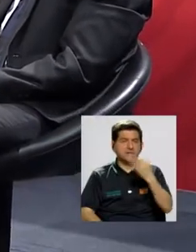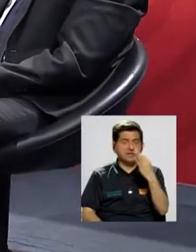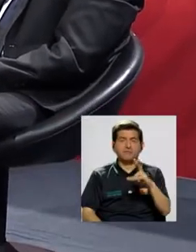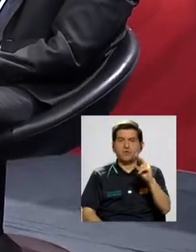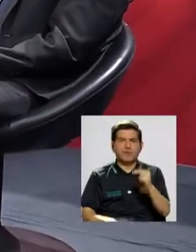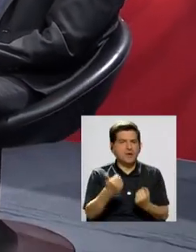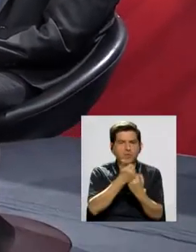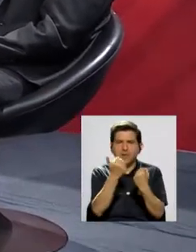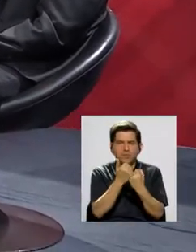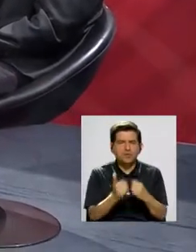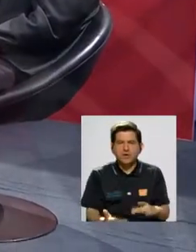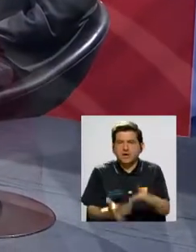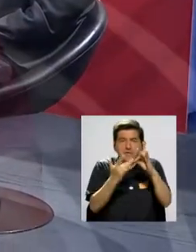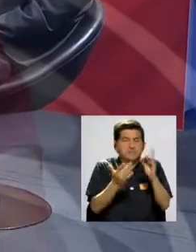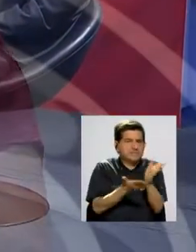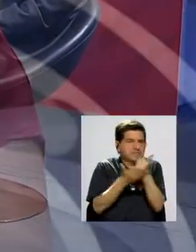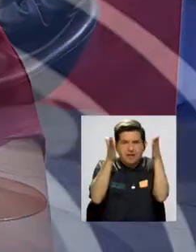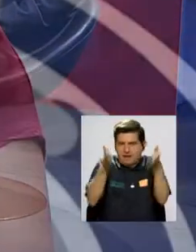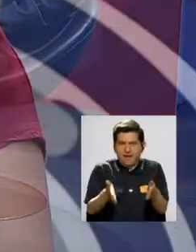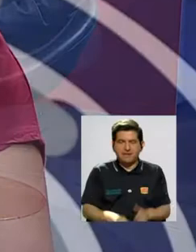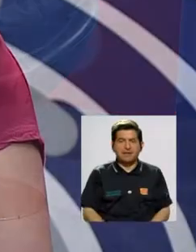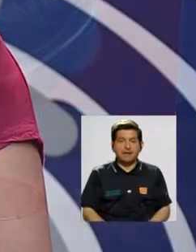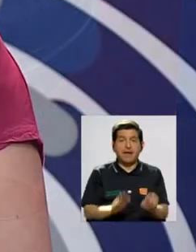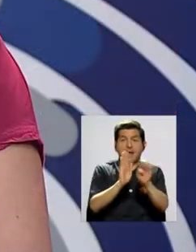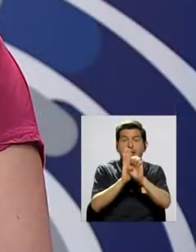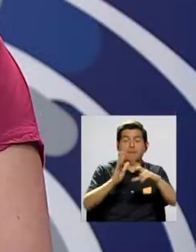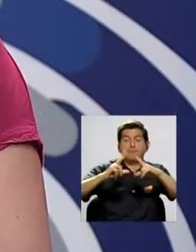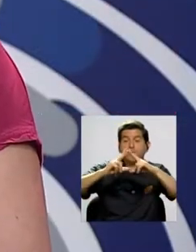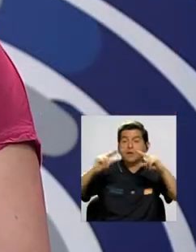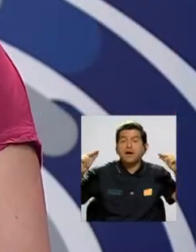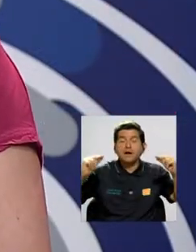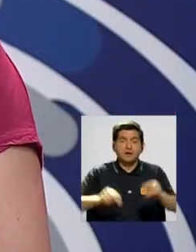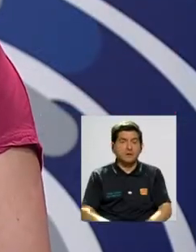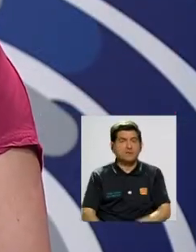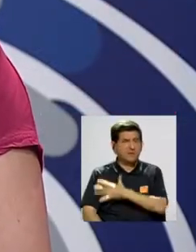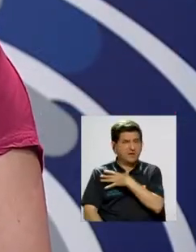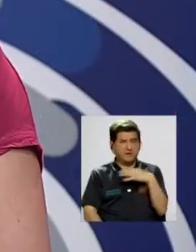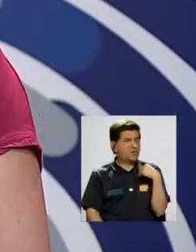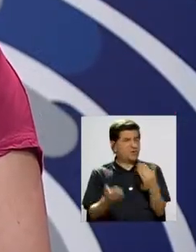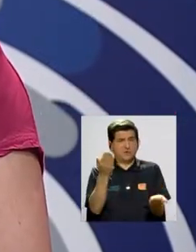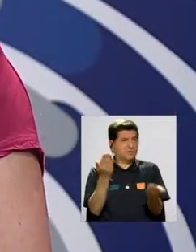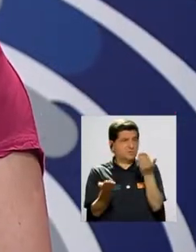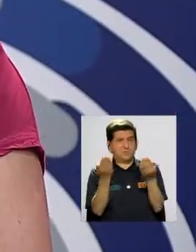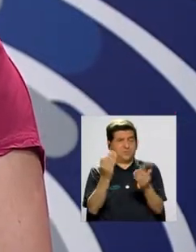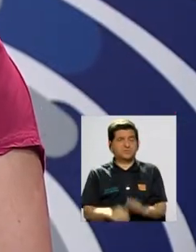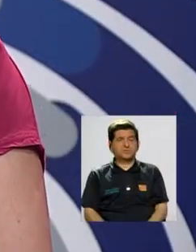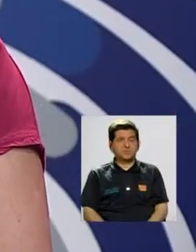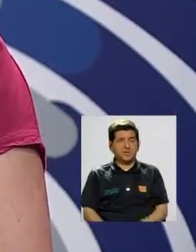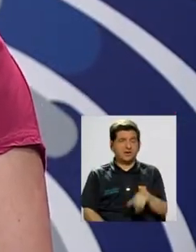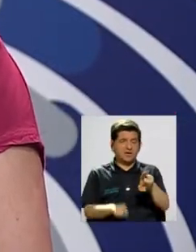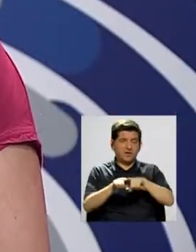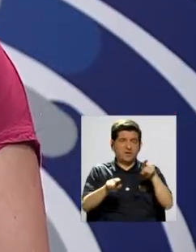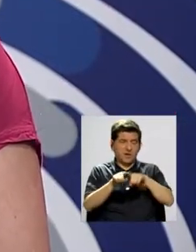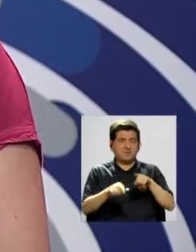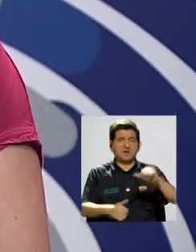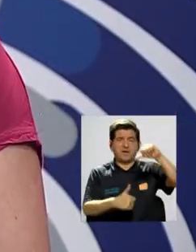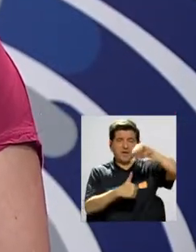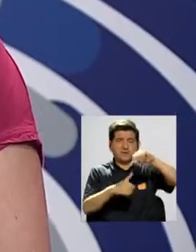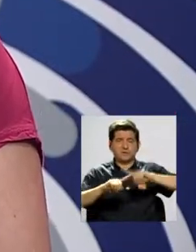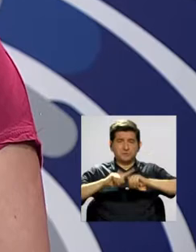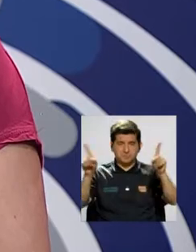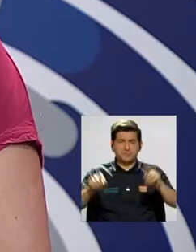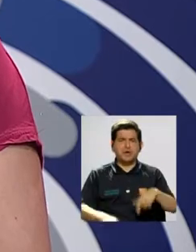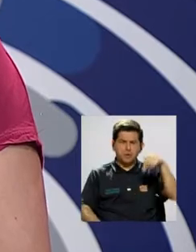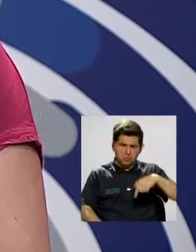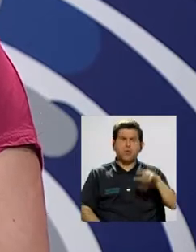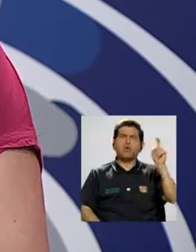imparcial. Por ejemplo, en Nicaragua, veamos, no nos gusta mucho compararnos con nuestros hermanos centroamericanos, pero creo que hoy más que nunca